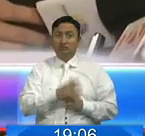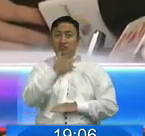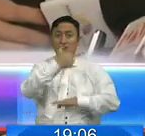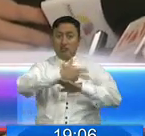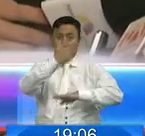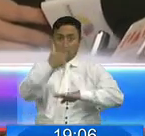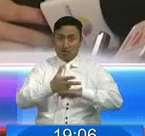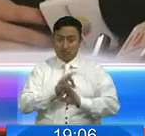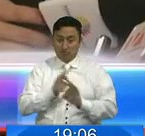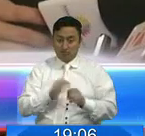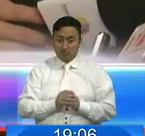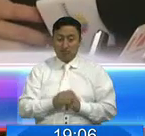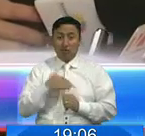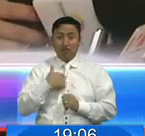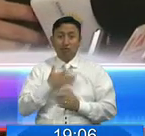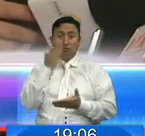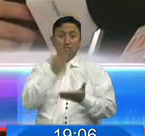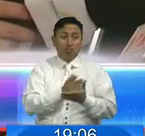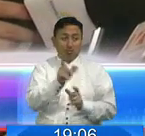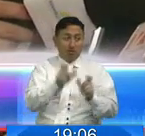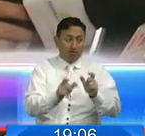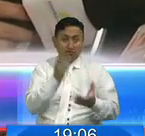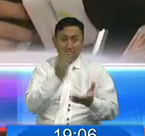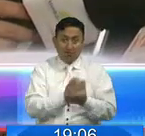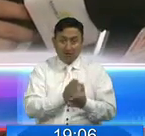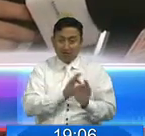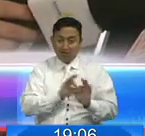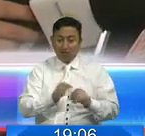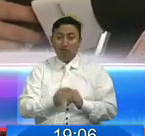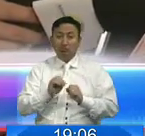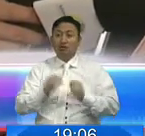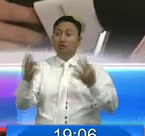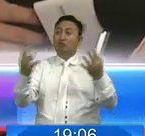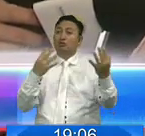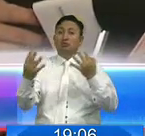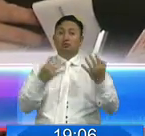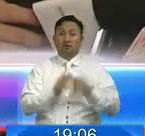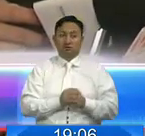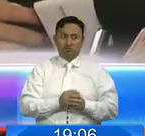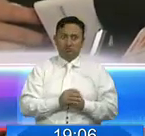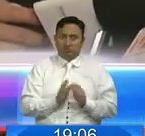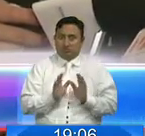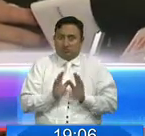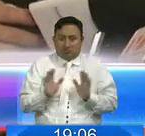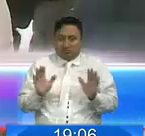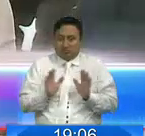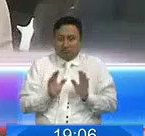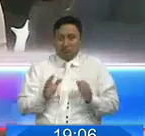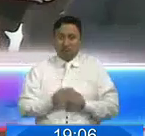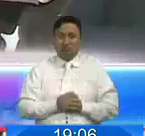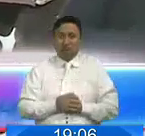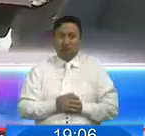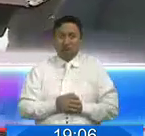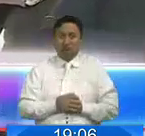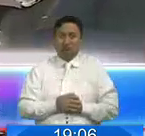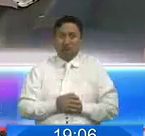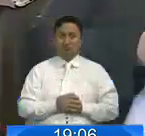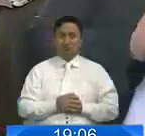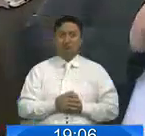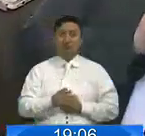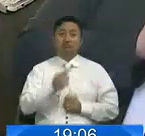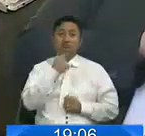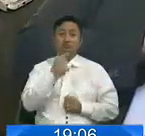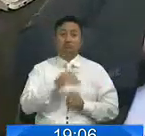Chimborazo. No interrumpimos a nadie, no hicimos ningún mal uso de este local. Que en ningún momento